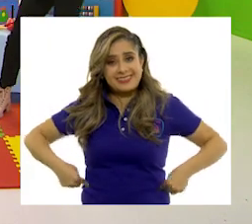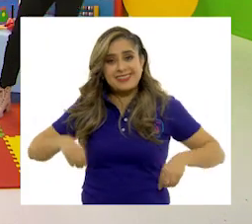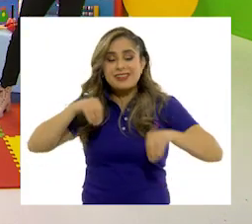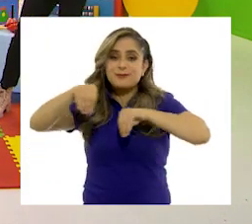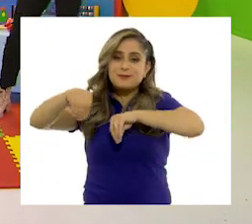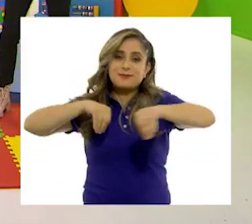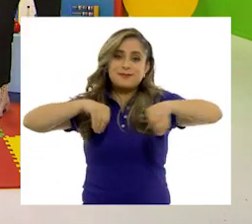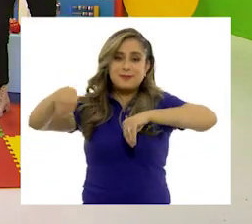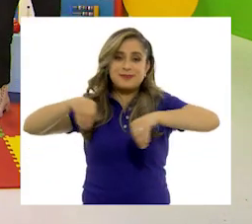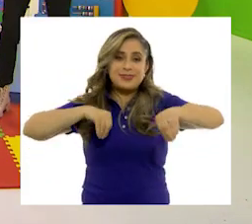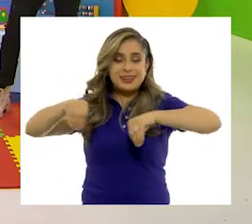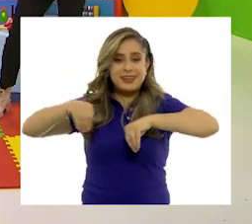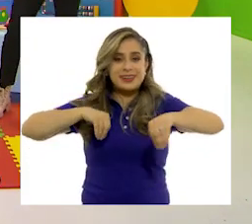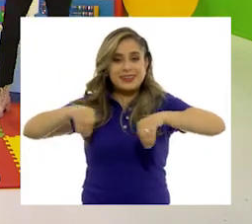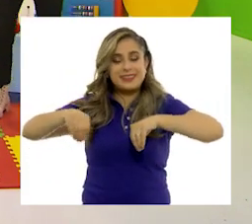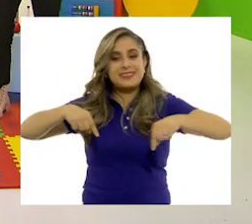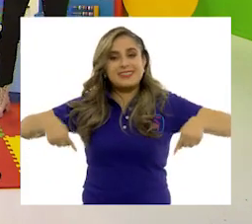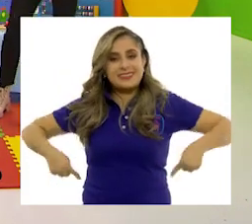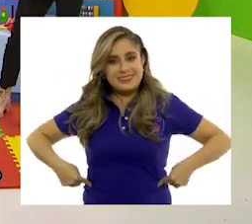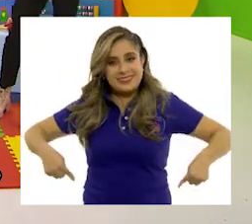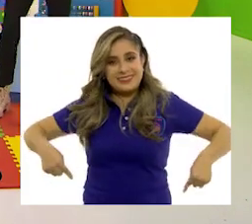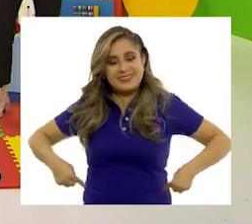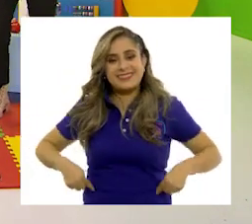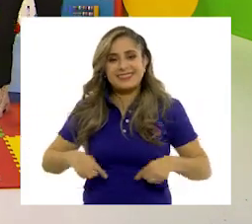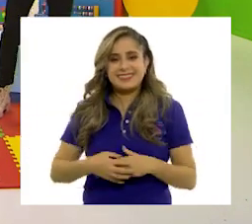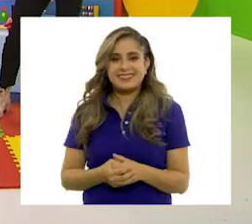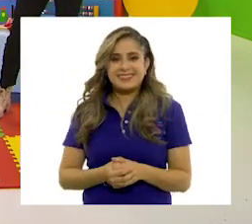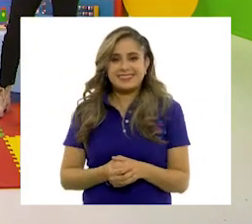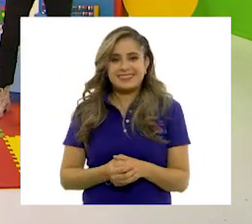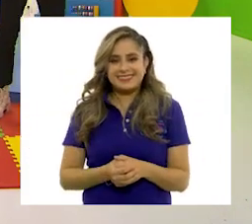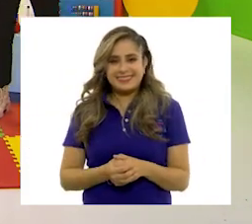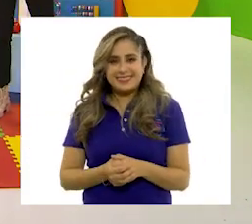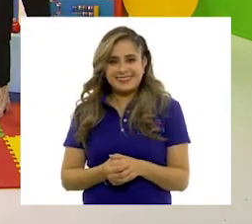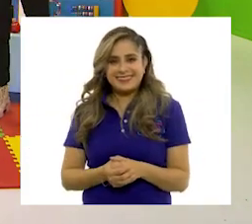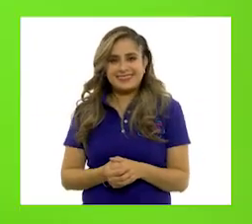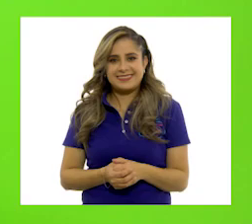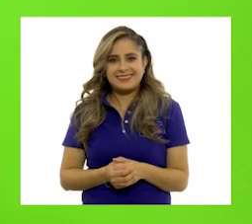así. Así, así, así, la cintura mueve así.